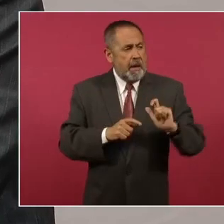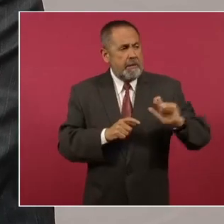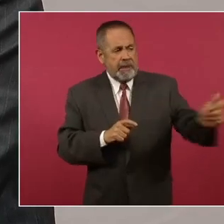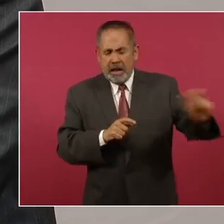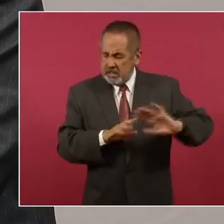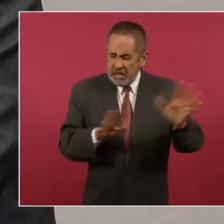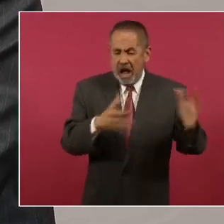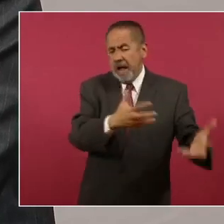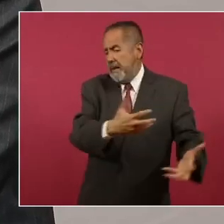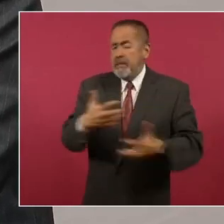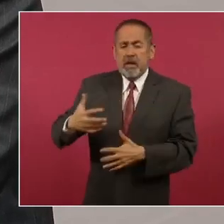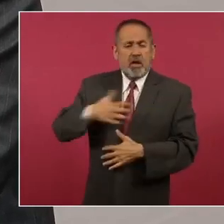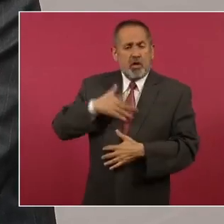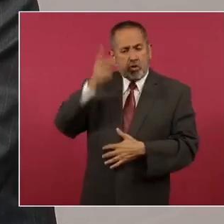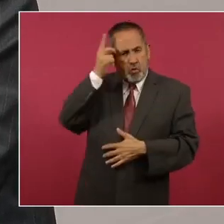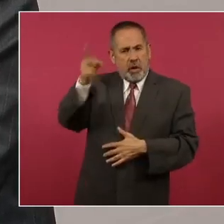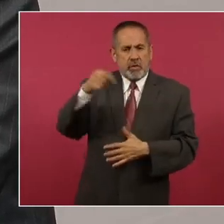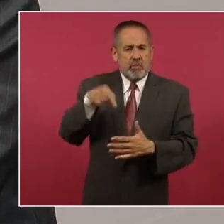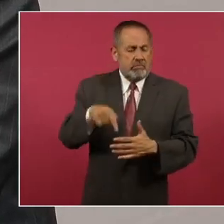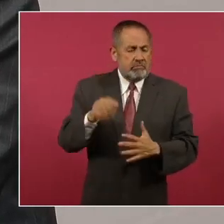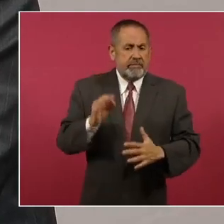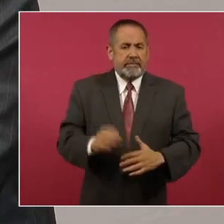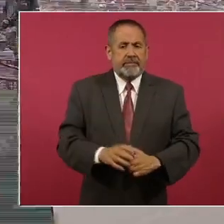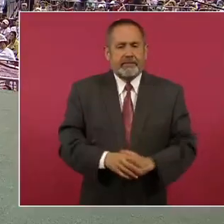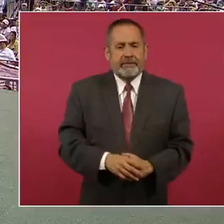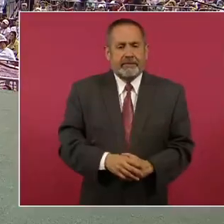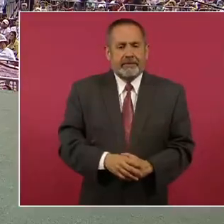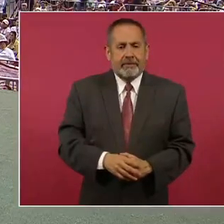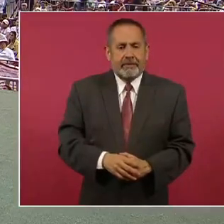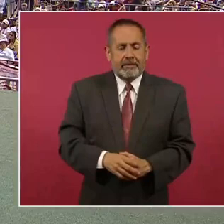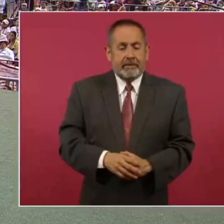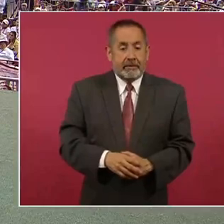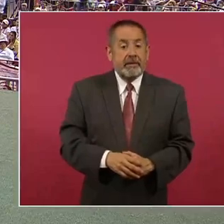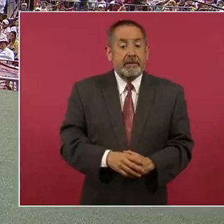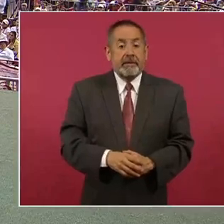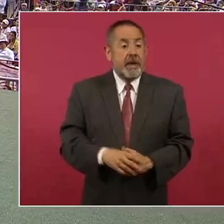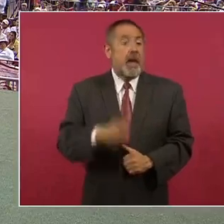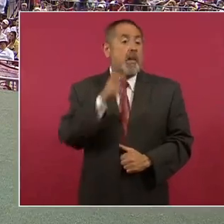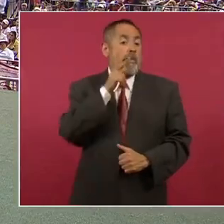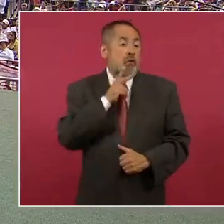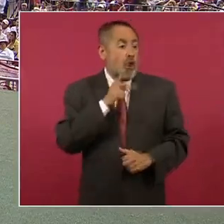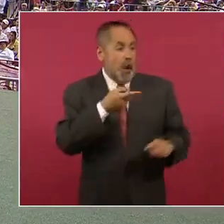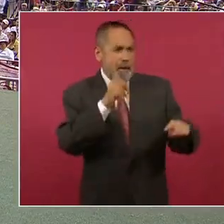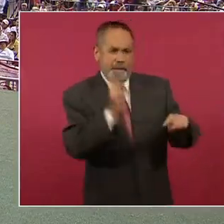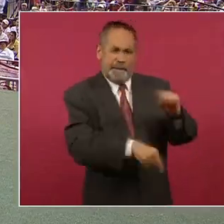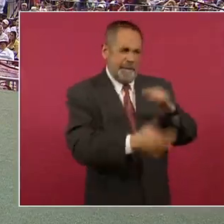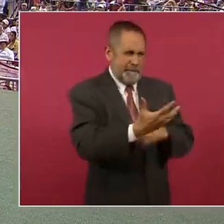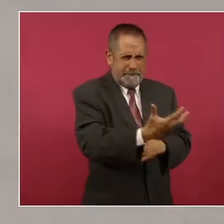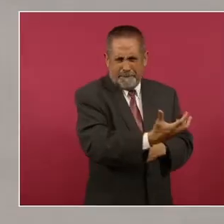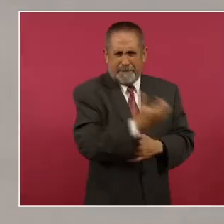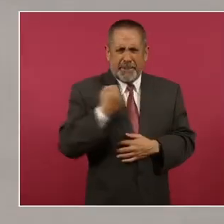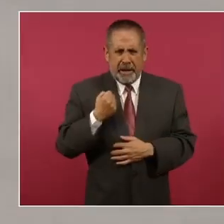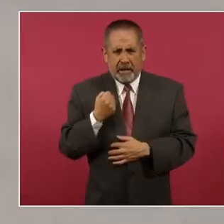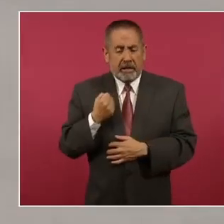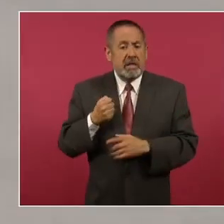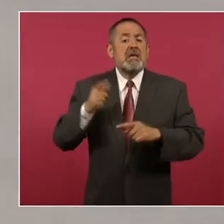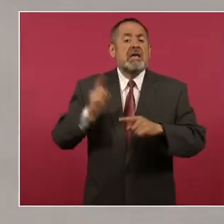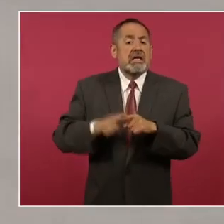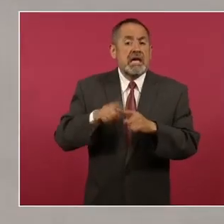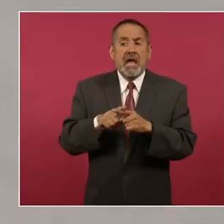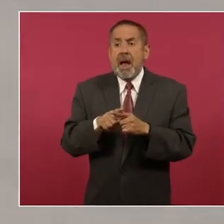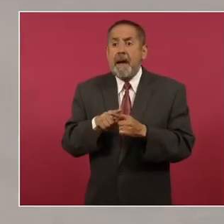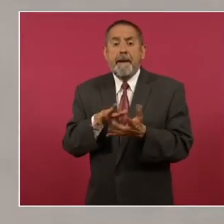de la ley en la materia. La expropiación petrolera fue apoyada por